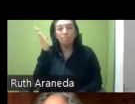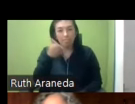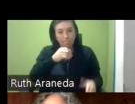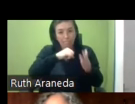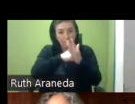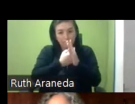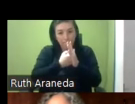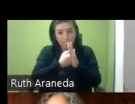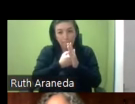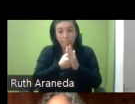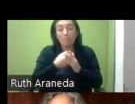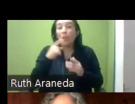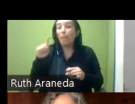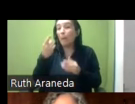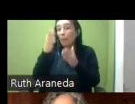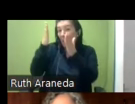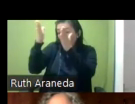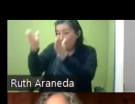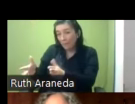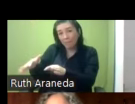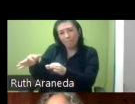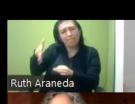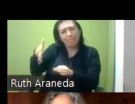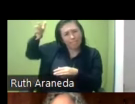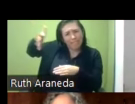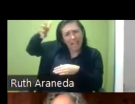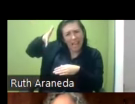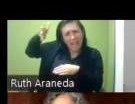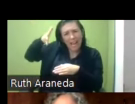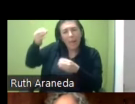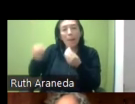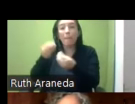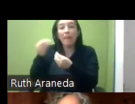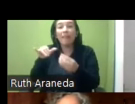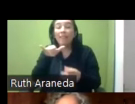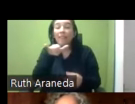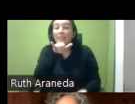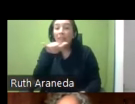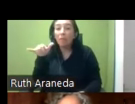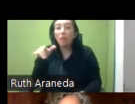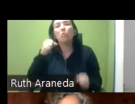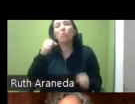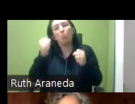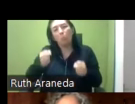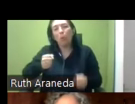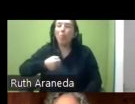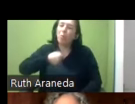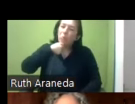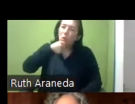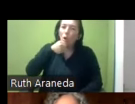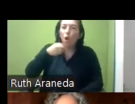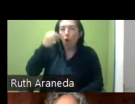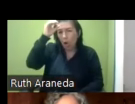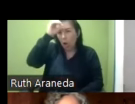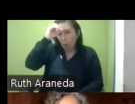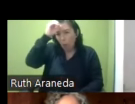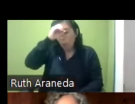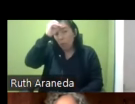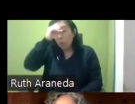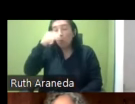primera parte, Elena nos va a dar una charla para posteriormente abrir los micrófonos y poder compartir